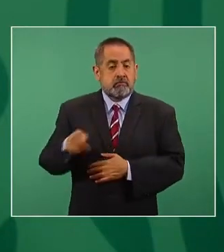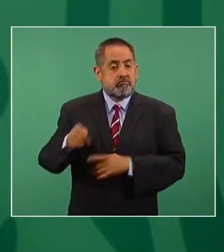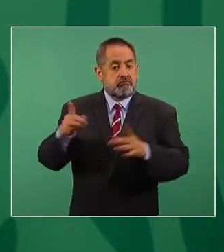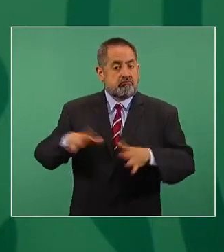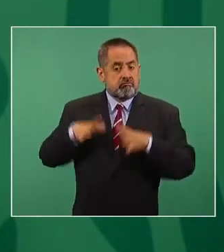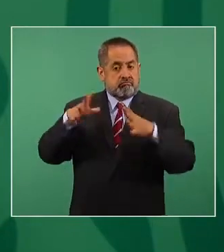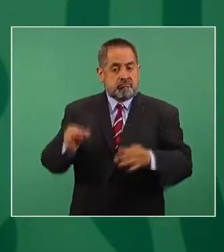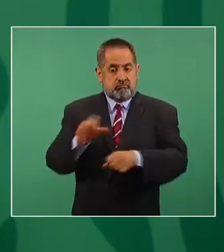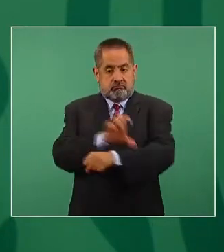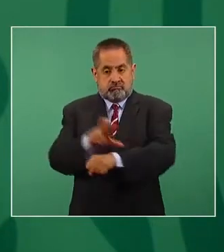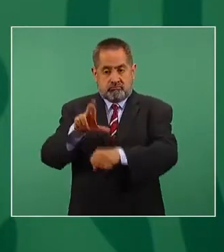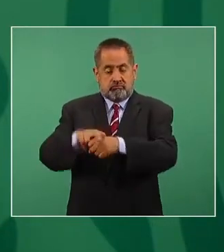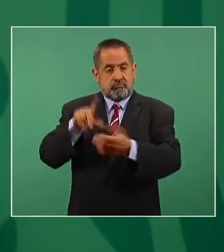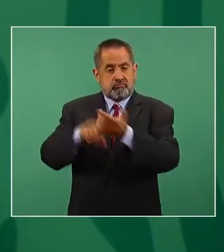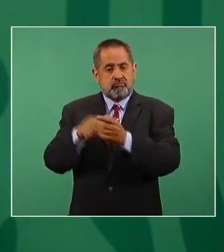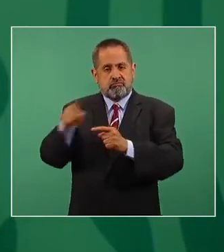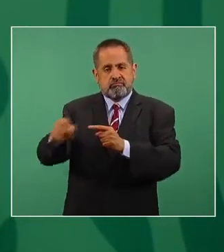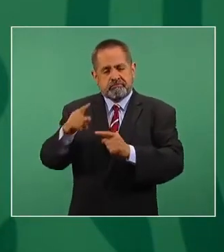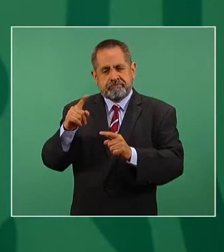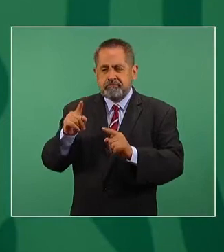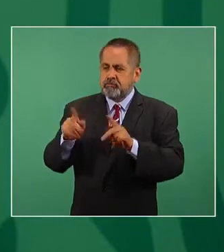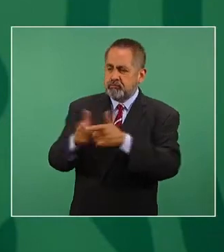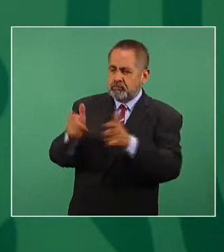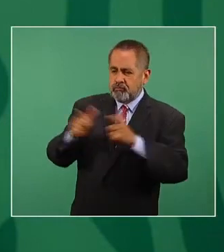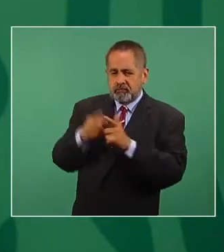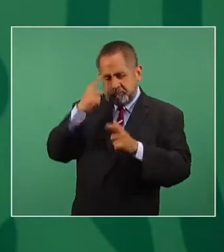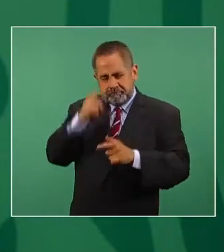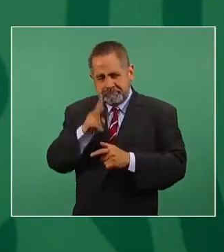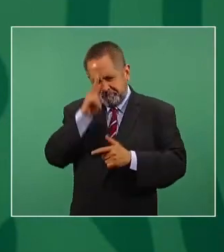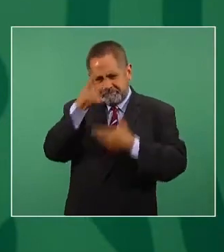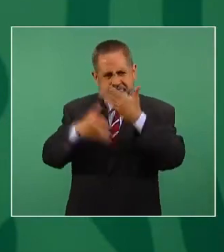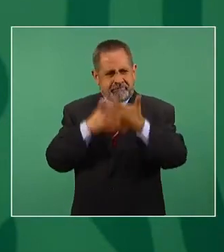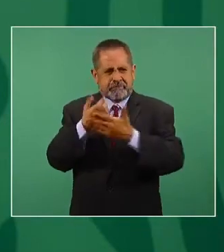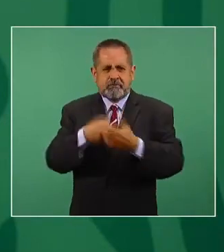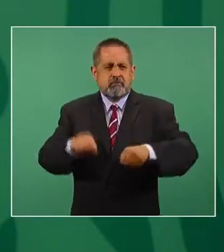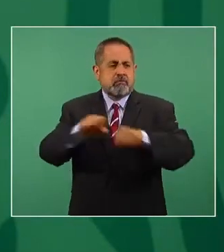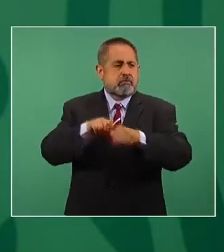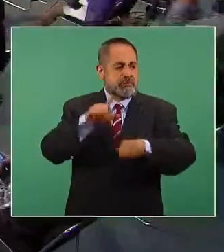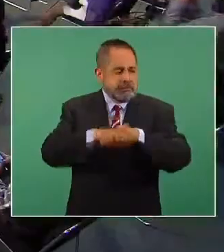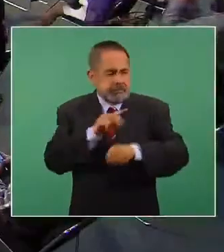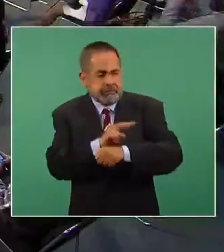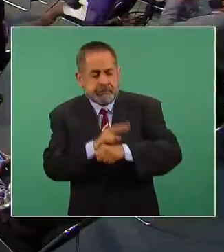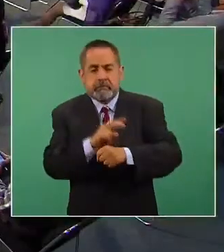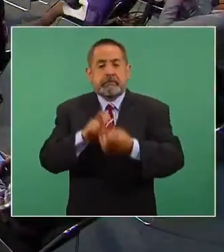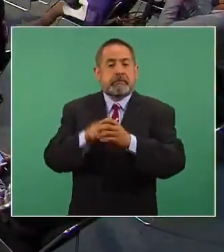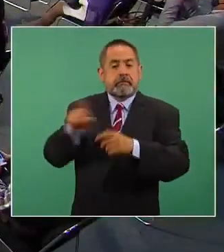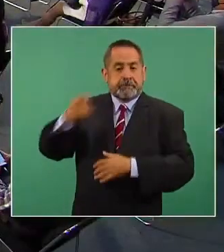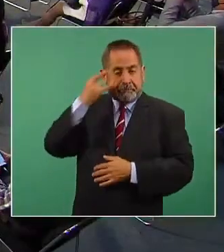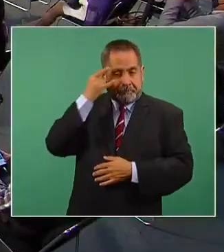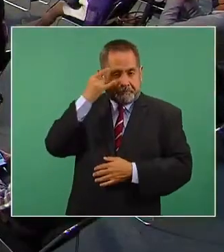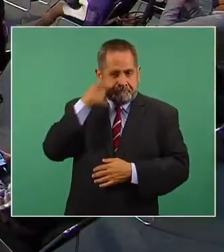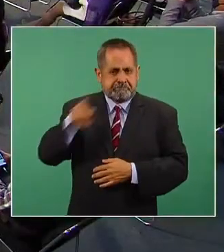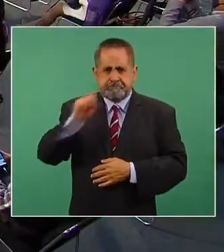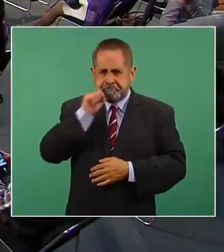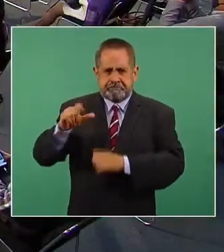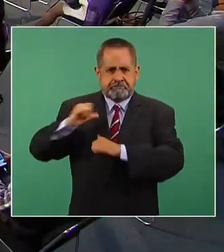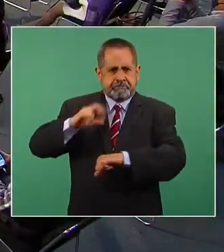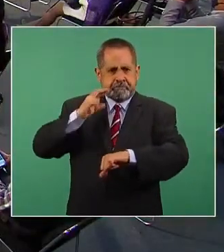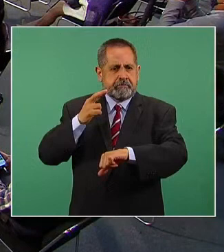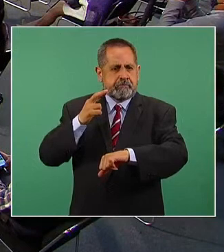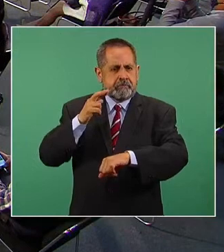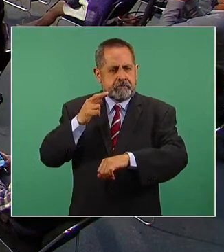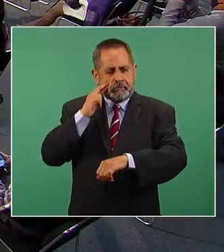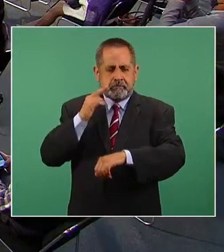y coordinadora del Observatorio de Violencia Social y de Género en Campeche y también coordina la Red